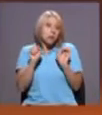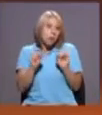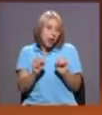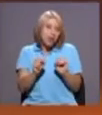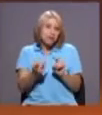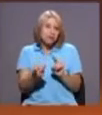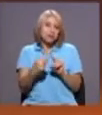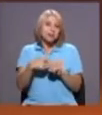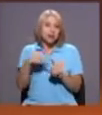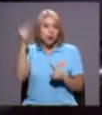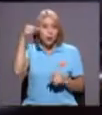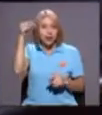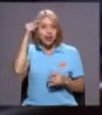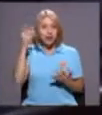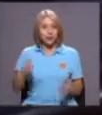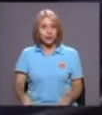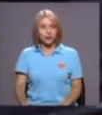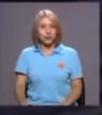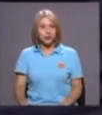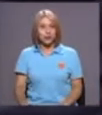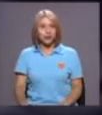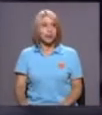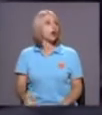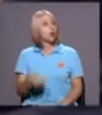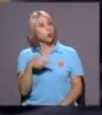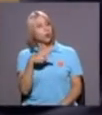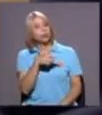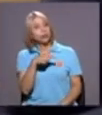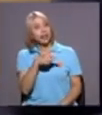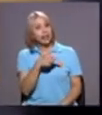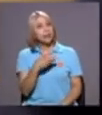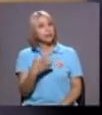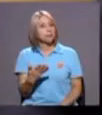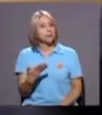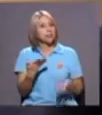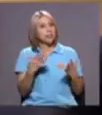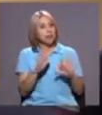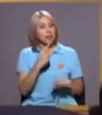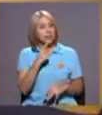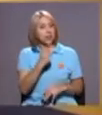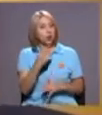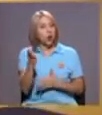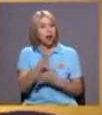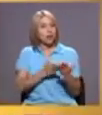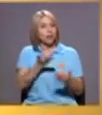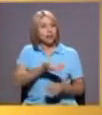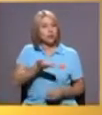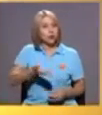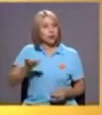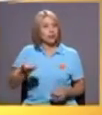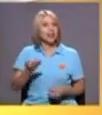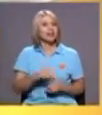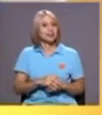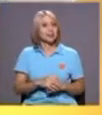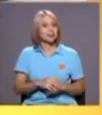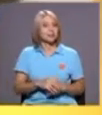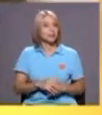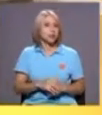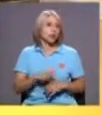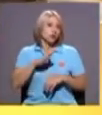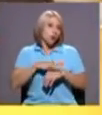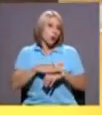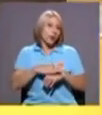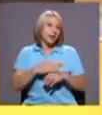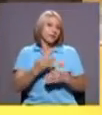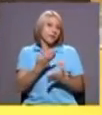posible. Usted, señor ministro, ya mencionó algunas cosas, un poco el tema